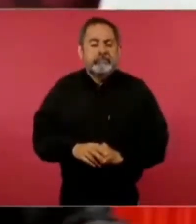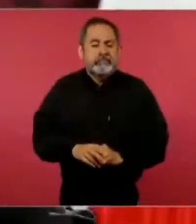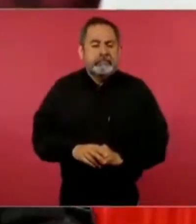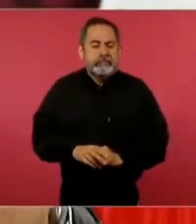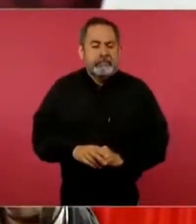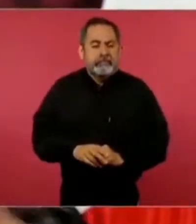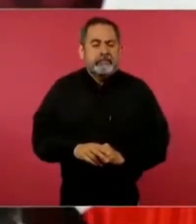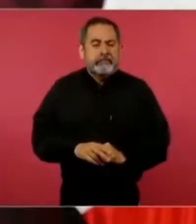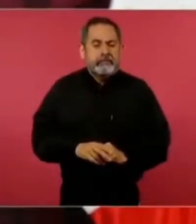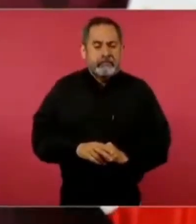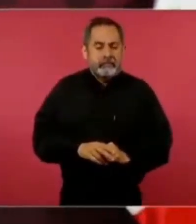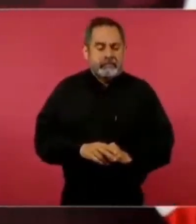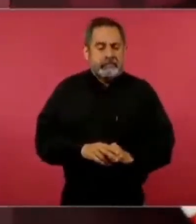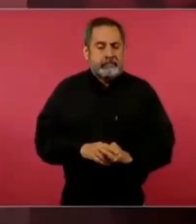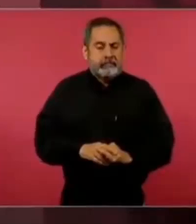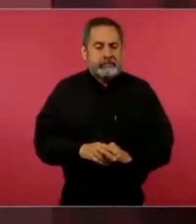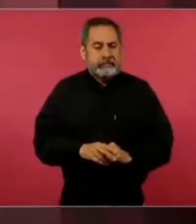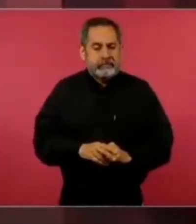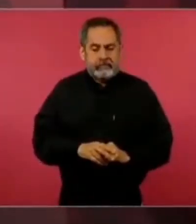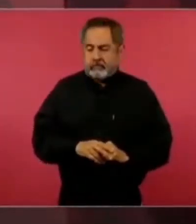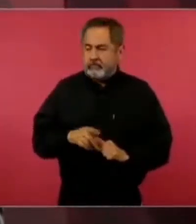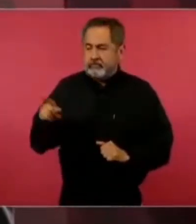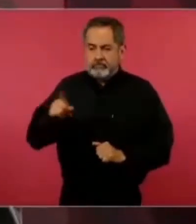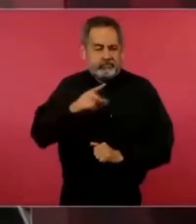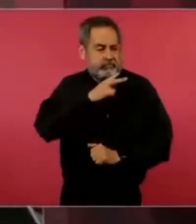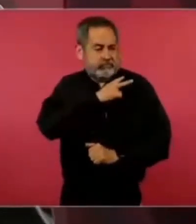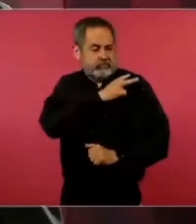a un almirante